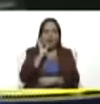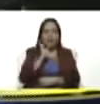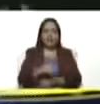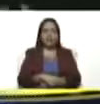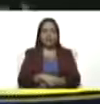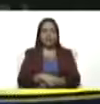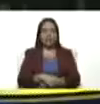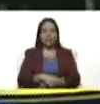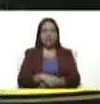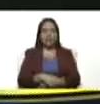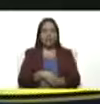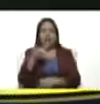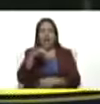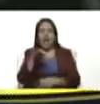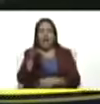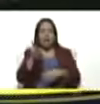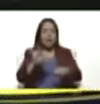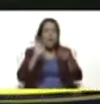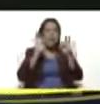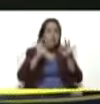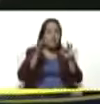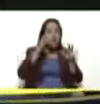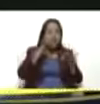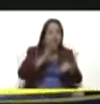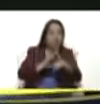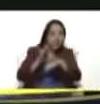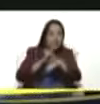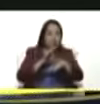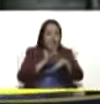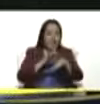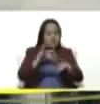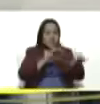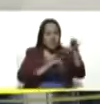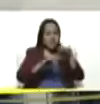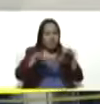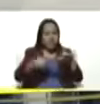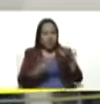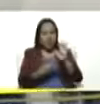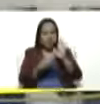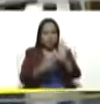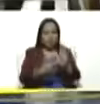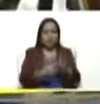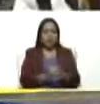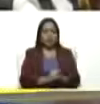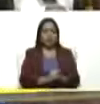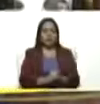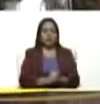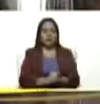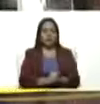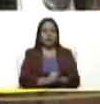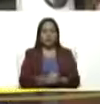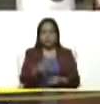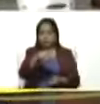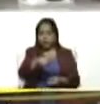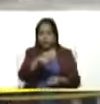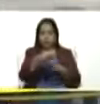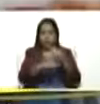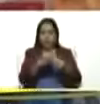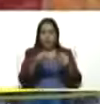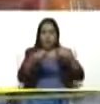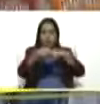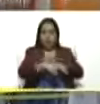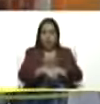Regiones que tienen cualidades muy específicas y que científicamente se pueden demostrar. Entonces, con ellos, un convenio, una